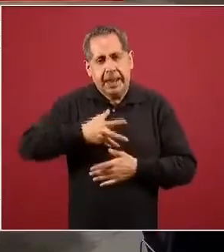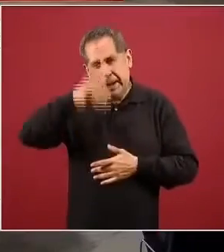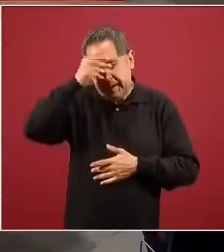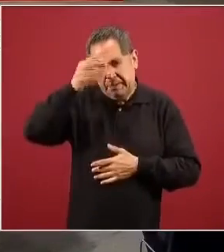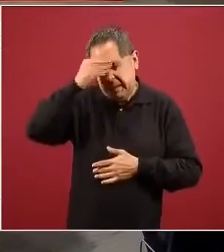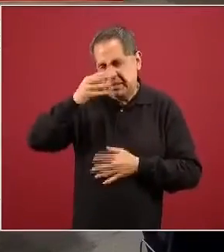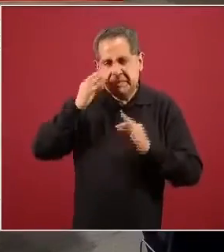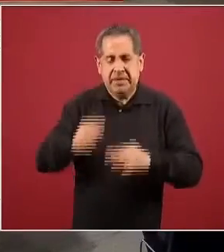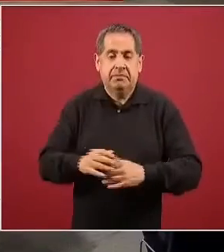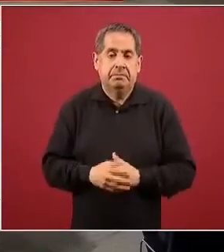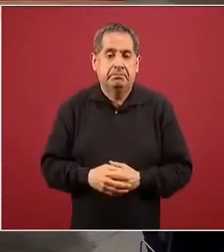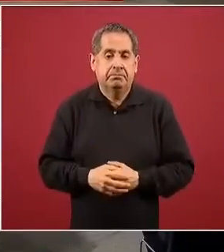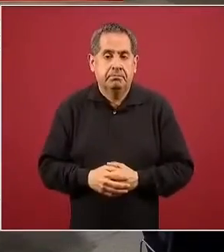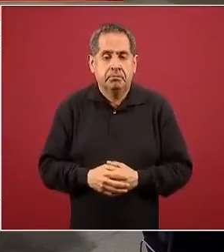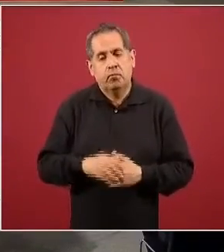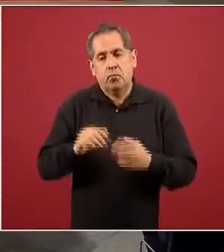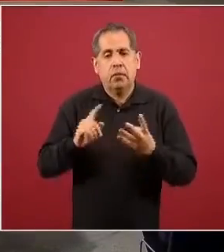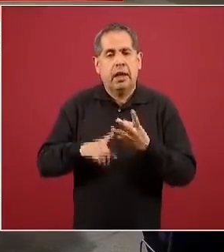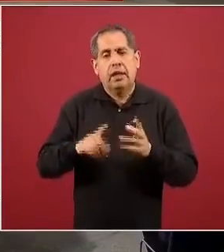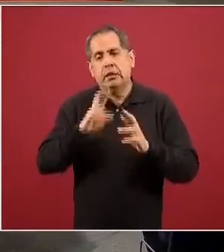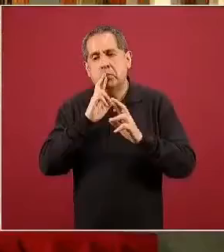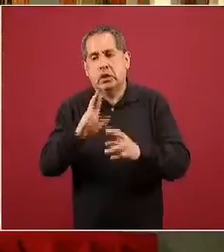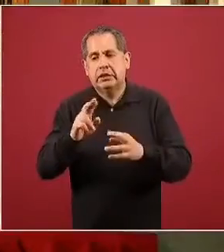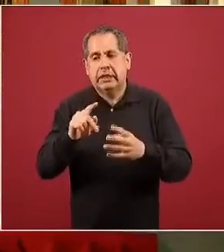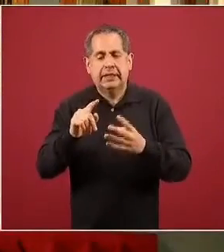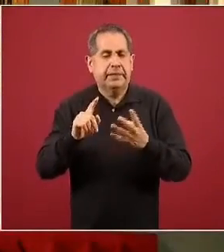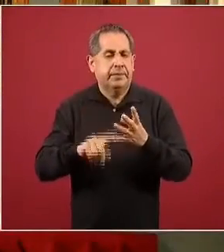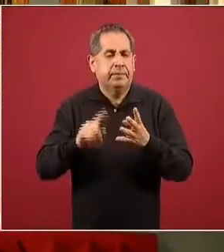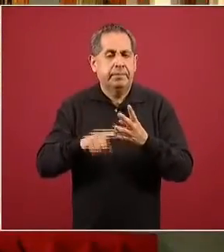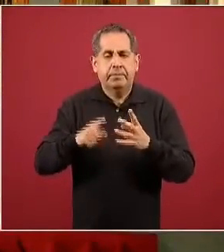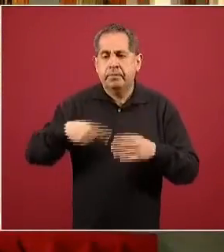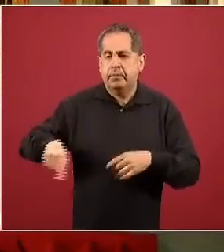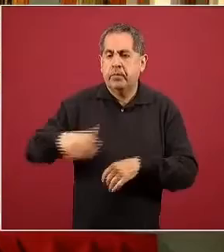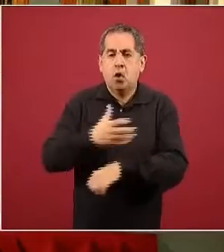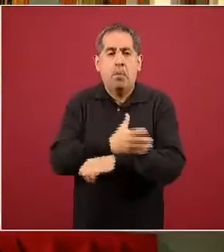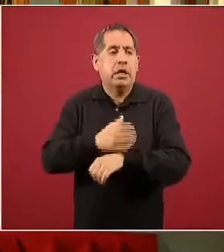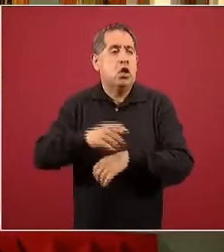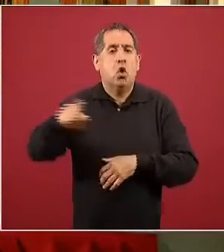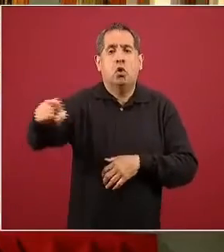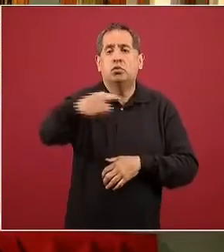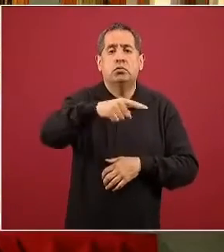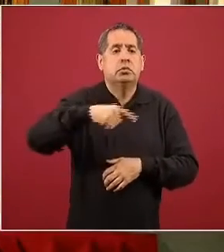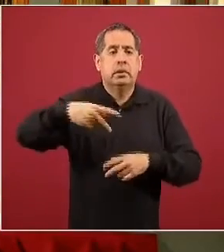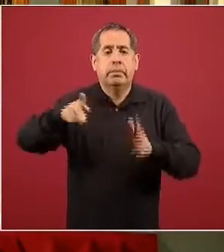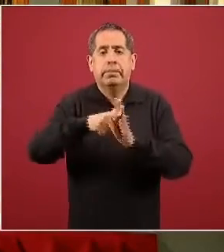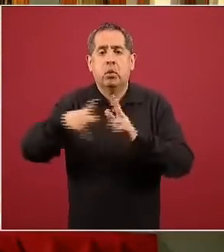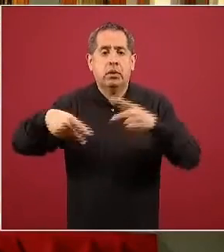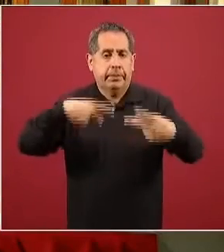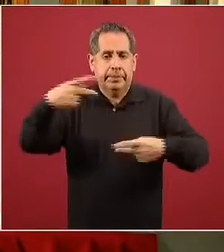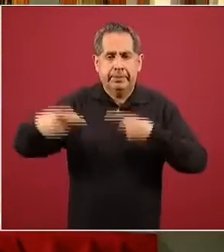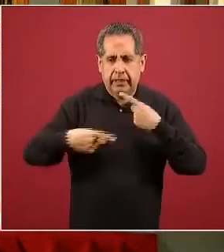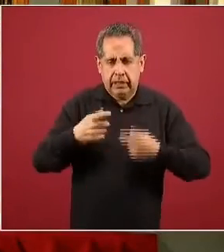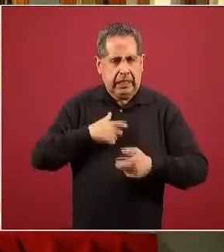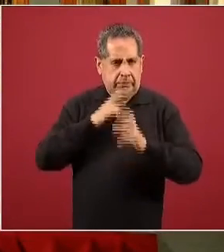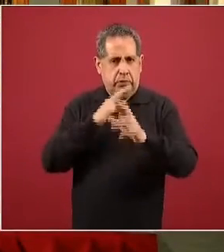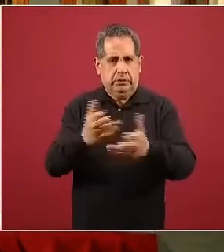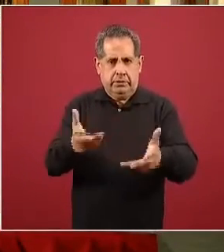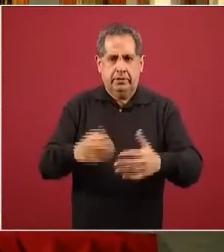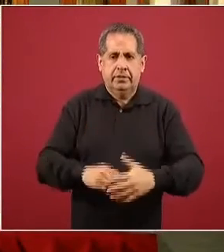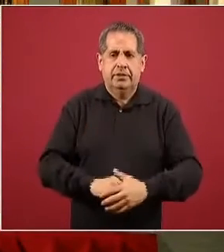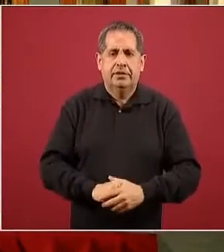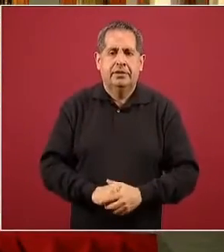aprovechamiento. Ahora vamos a responder las preguntas de nuestros compañeros de la prensa aquí presentes, por favor.